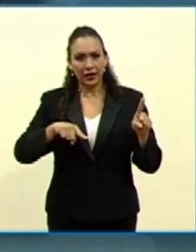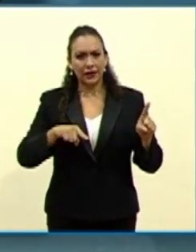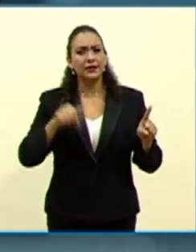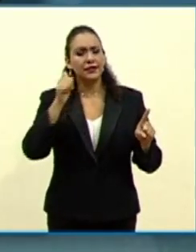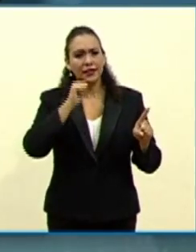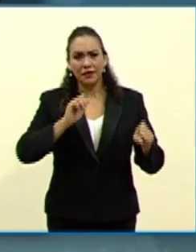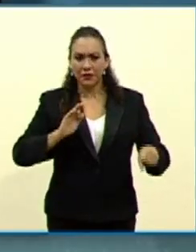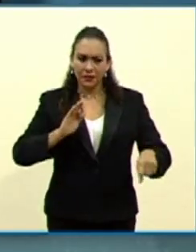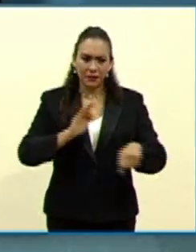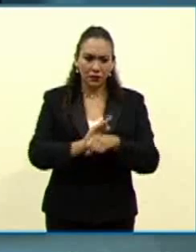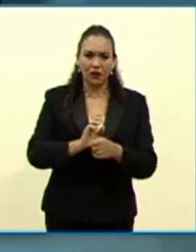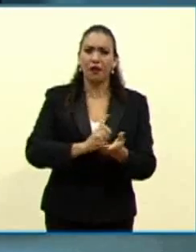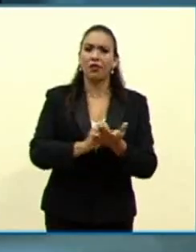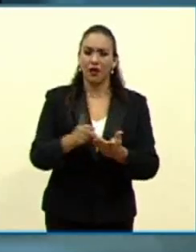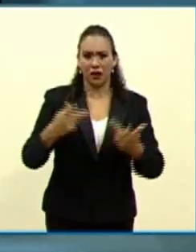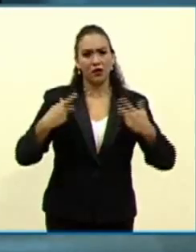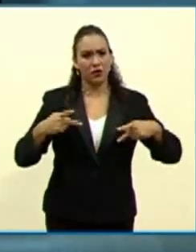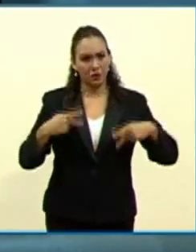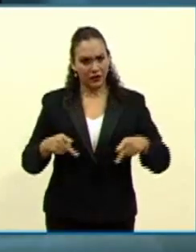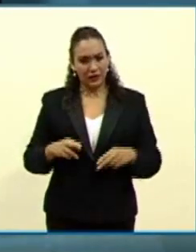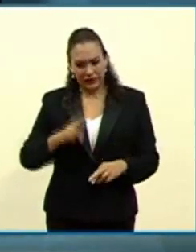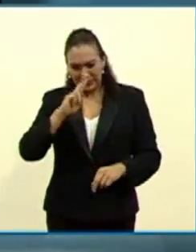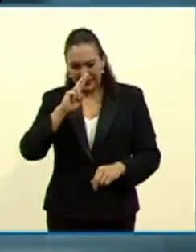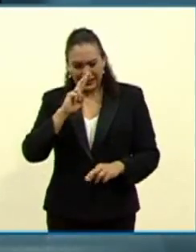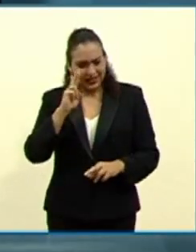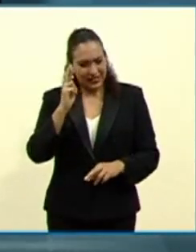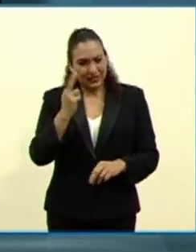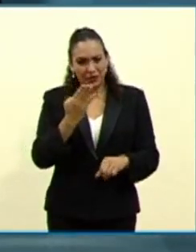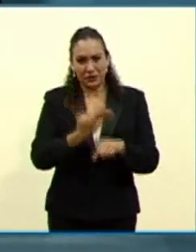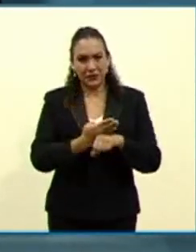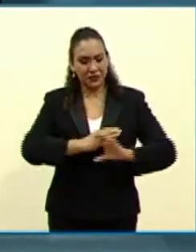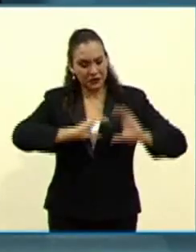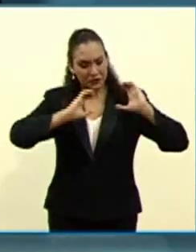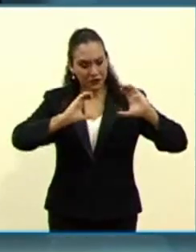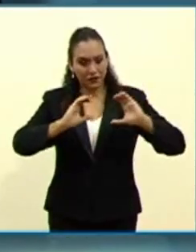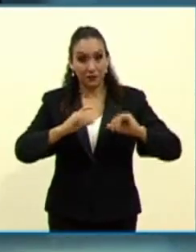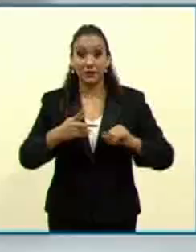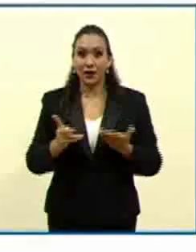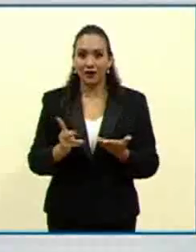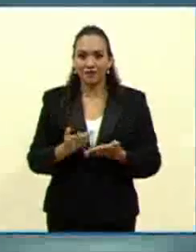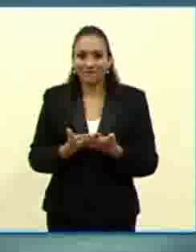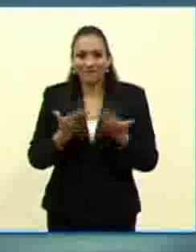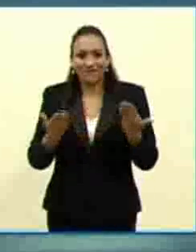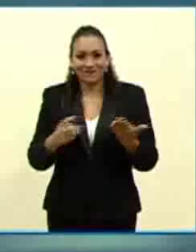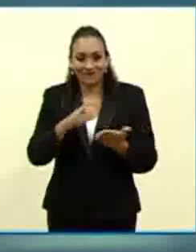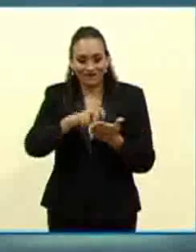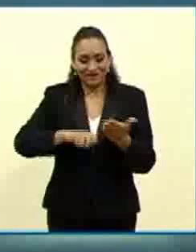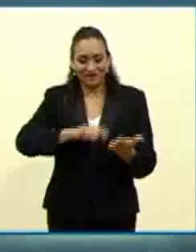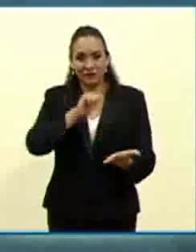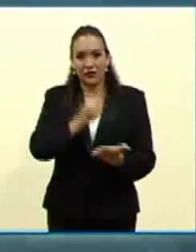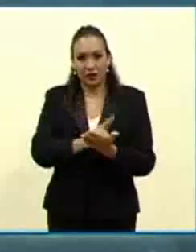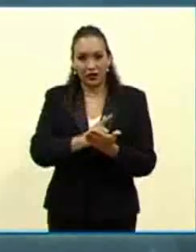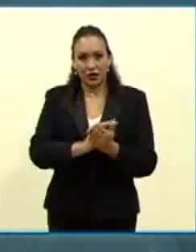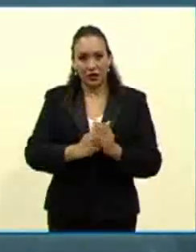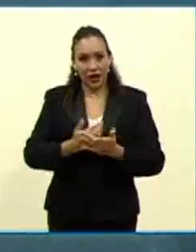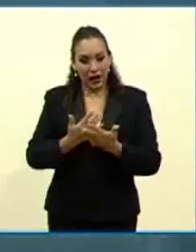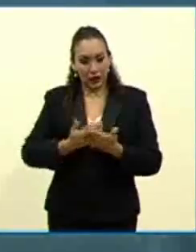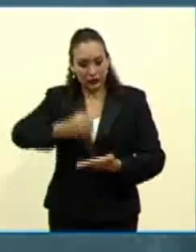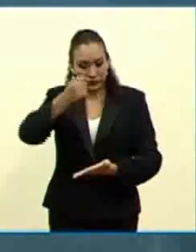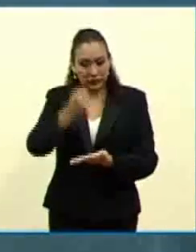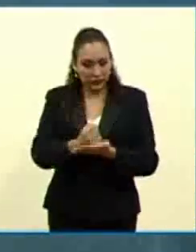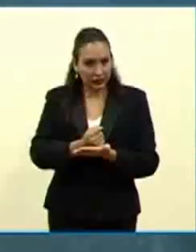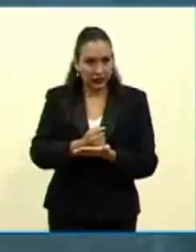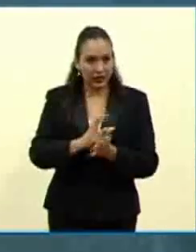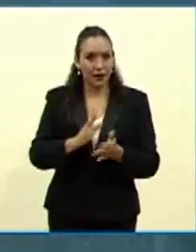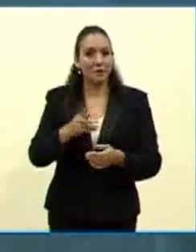garantizan, respetan y protegen. Sin embargo, reconoció que con la reforma judicial ya vigente, pero en suspensión, lo